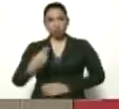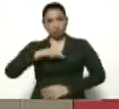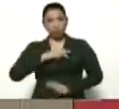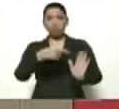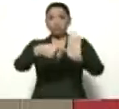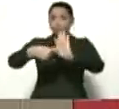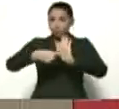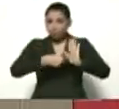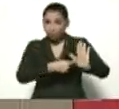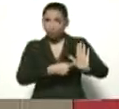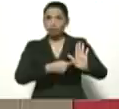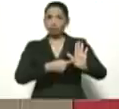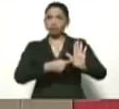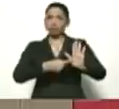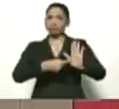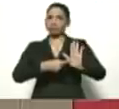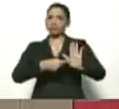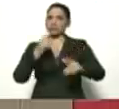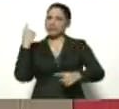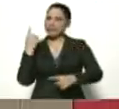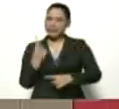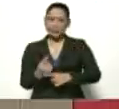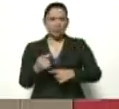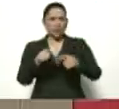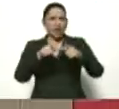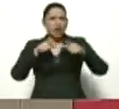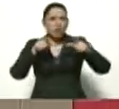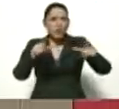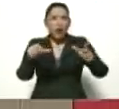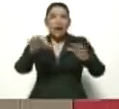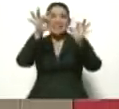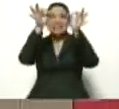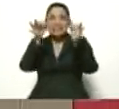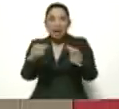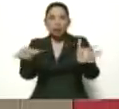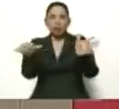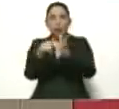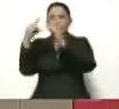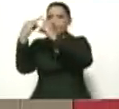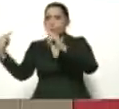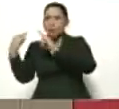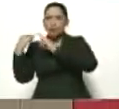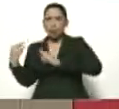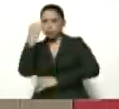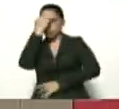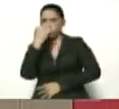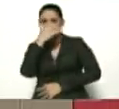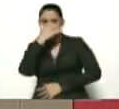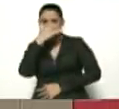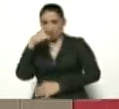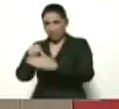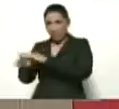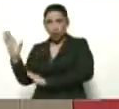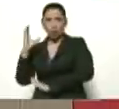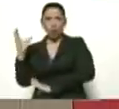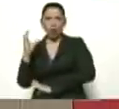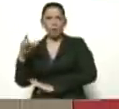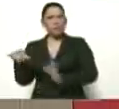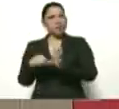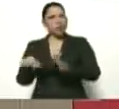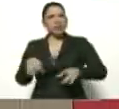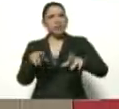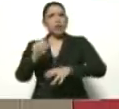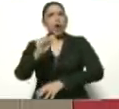le hemos dado las coordenadas de dónde se encuentran los campamentos de mercenarios de paramilitares desde que se encontraban en rioacha